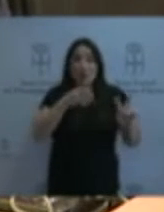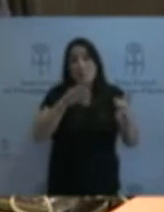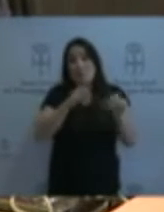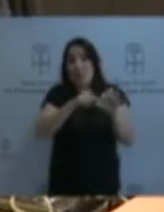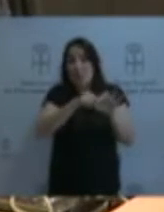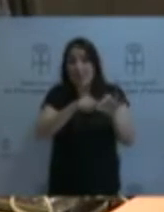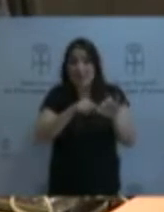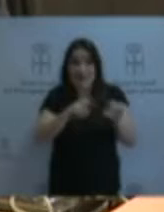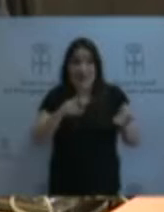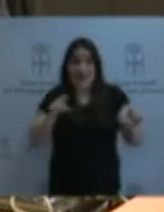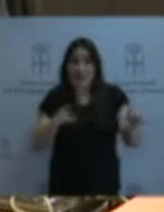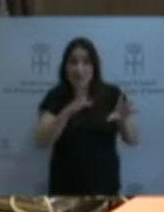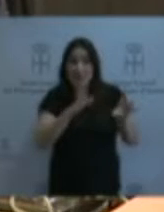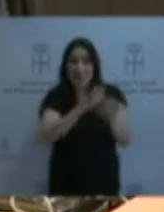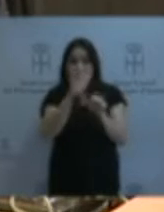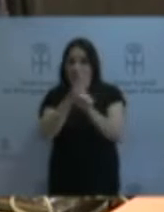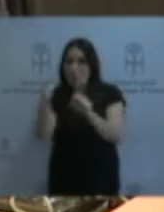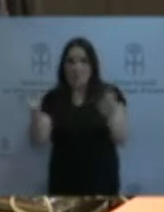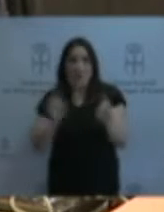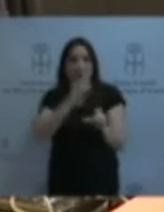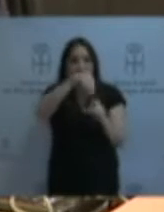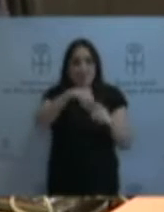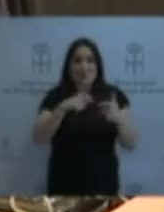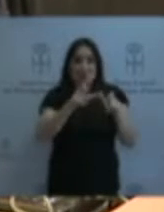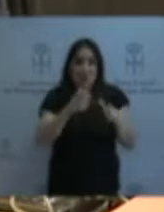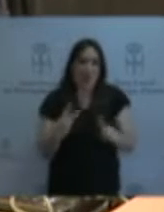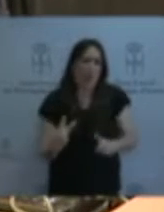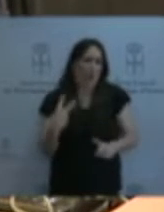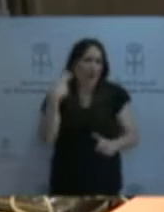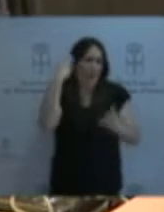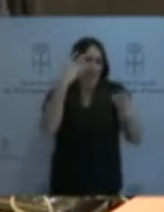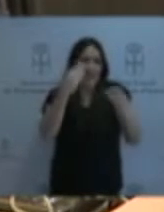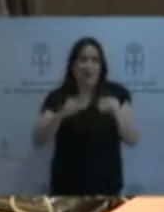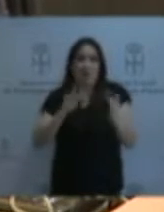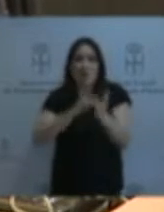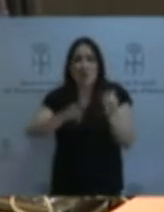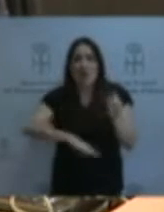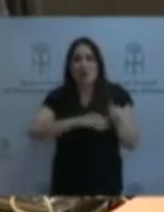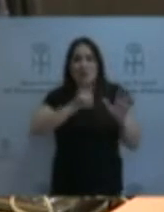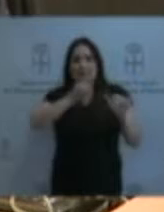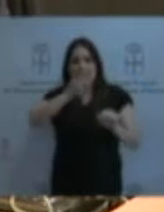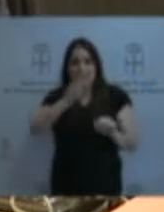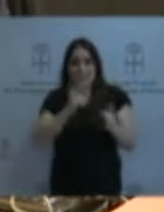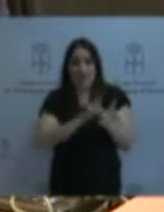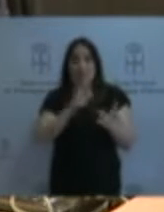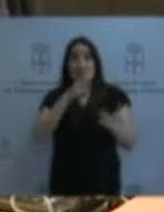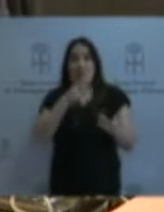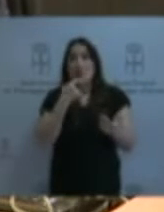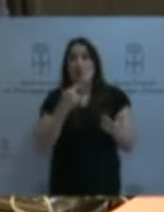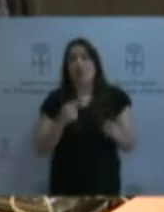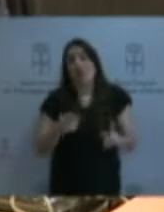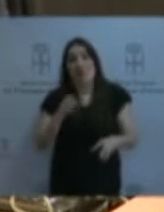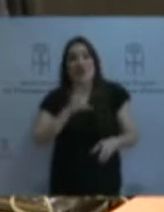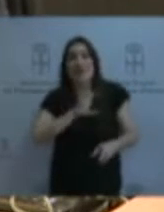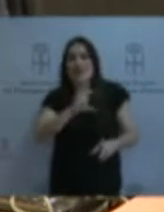plazas que iban quedando vacantes en un sector en el que hubo jubilaciones masivas a los 63 años, amparándose en la limitación del Estado para la